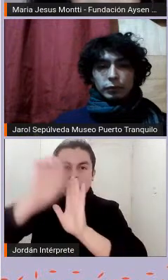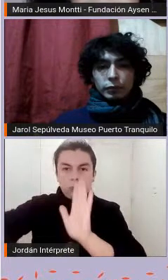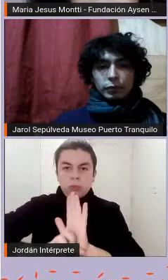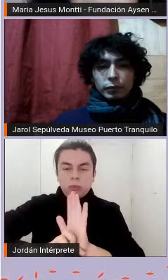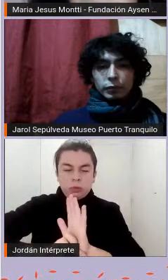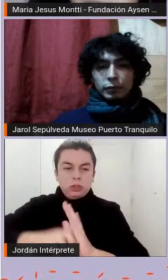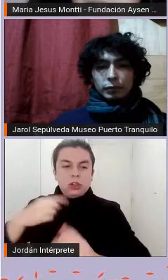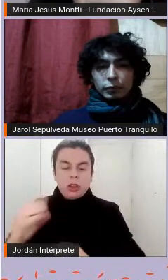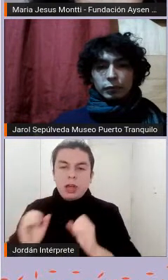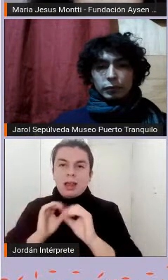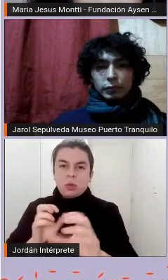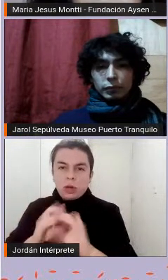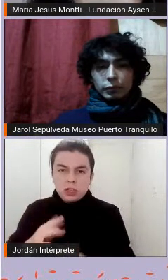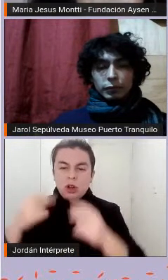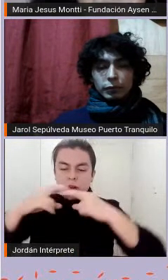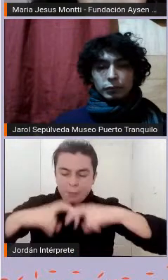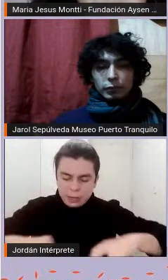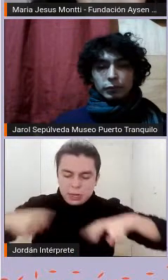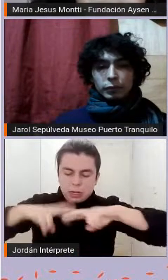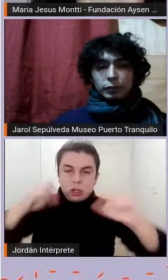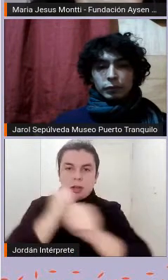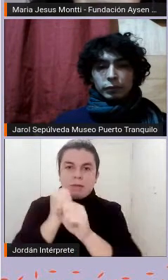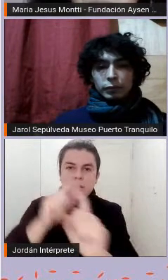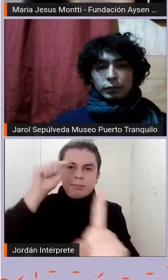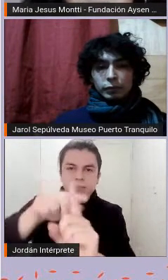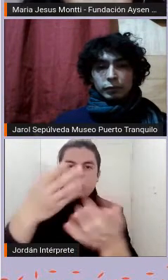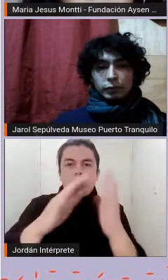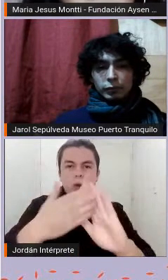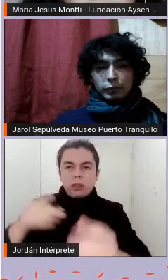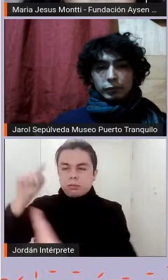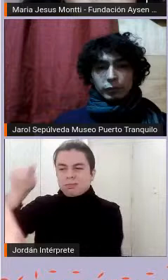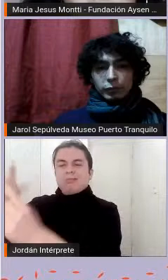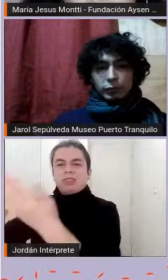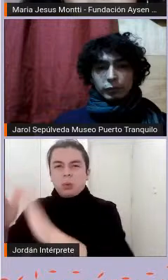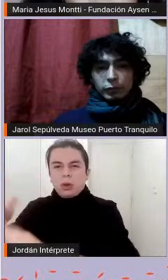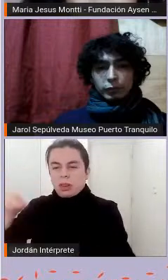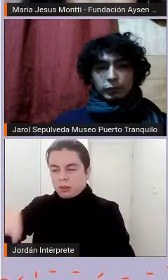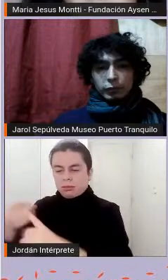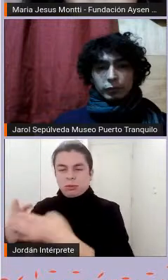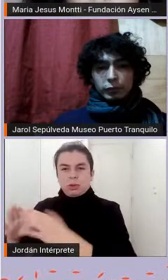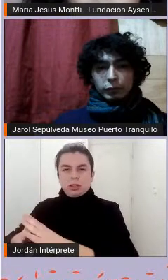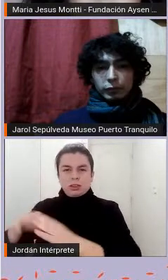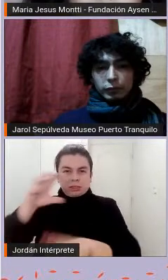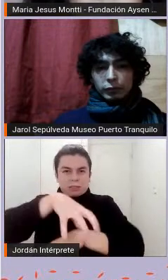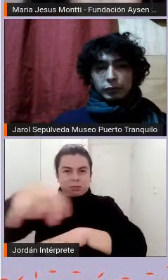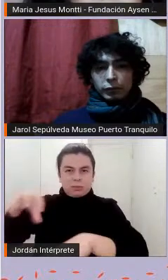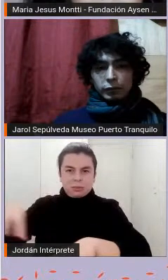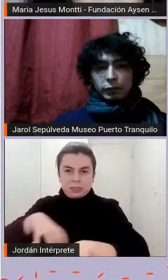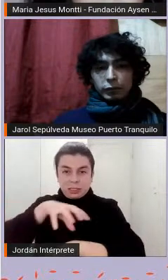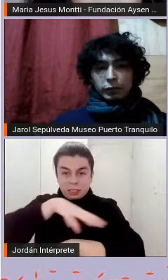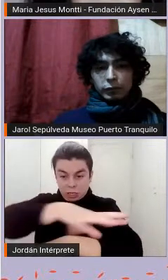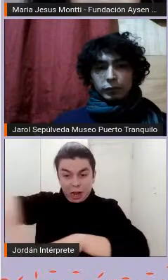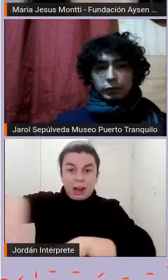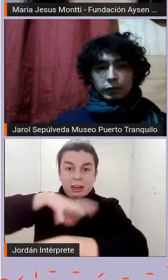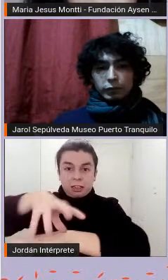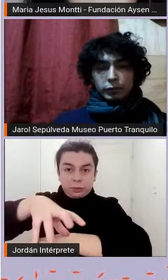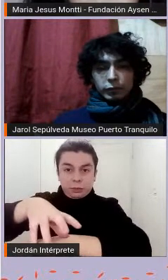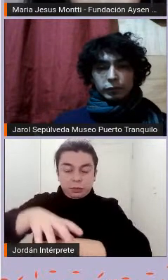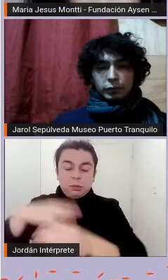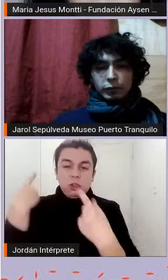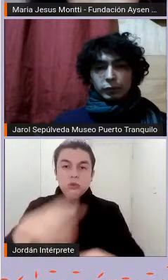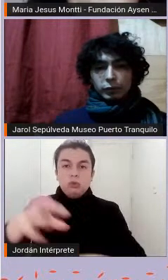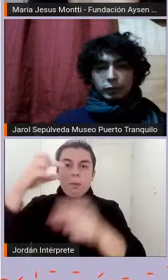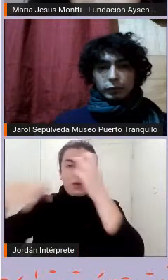en distintas comunidades de la región, conociendo así el patrimonio natural y cultural que existe en cada una de ellas y en sus áreas